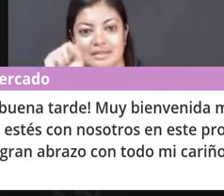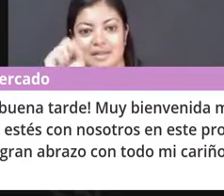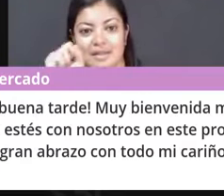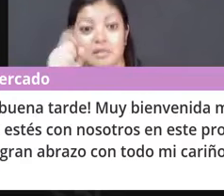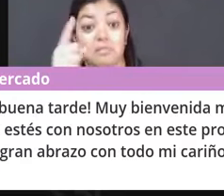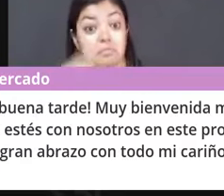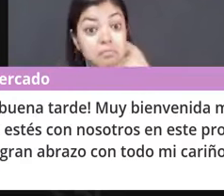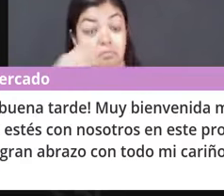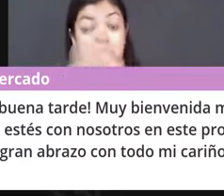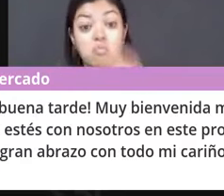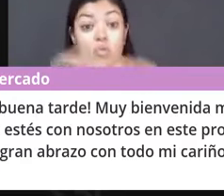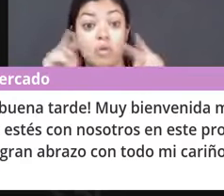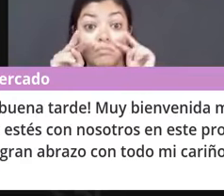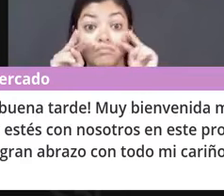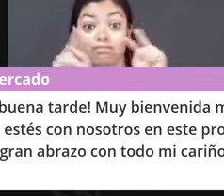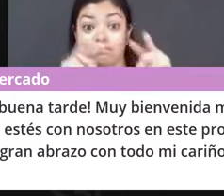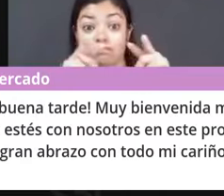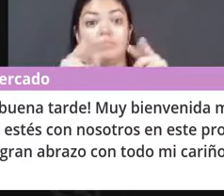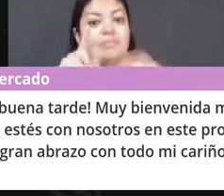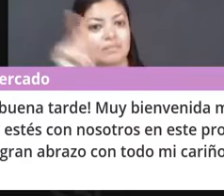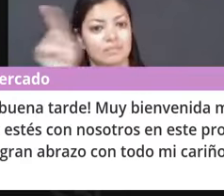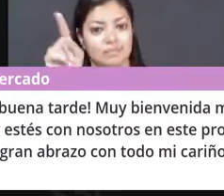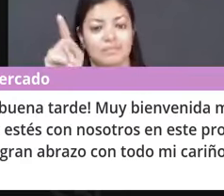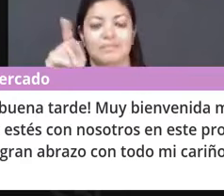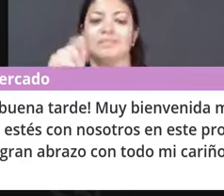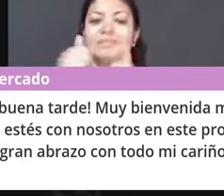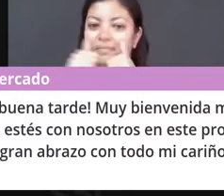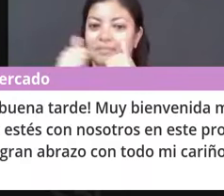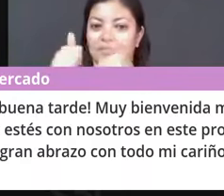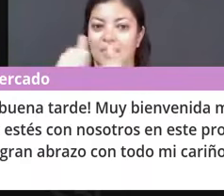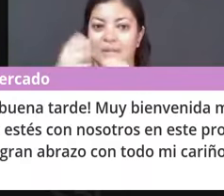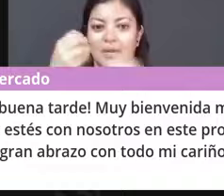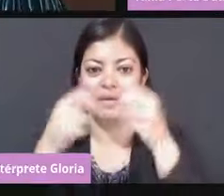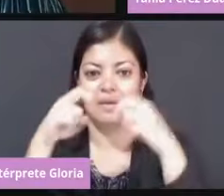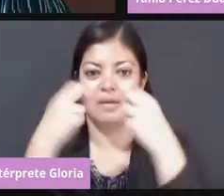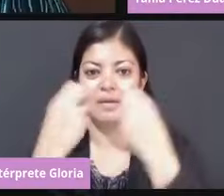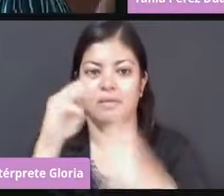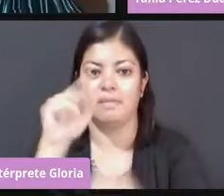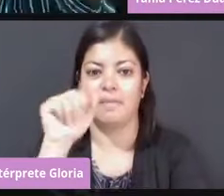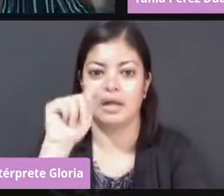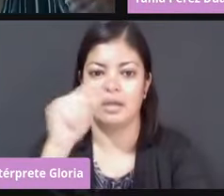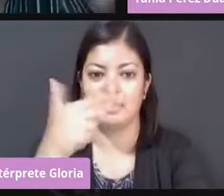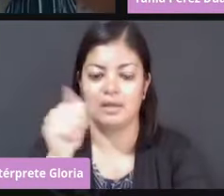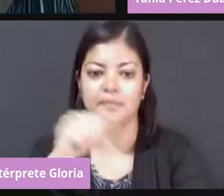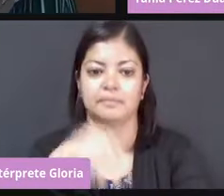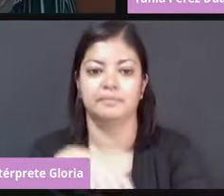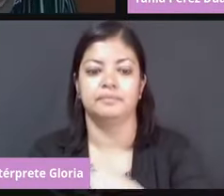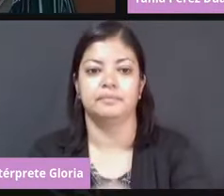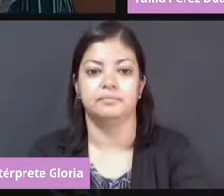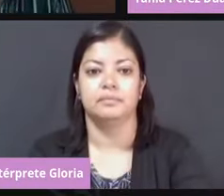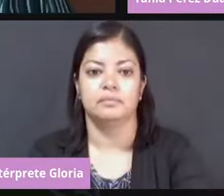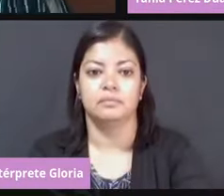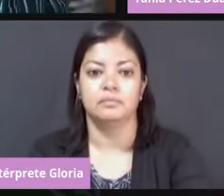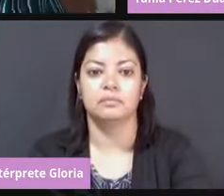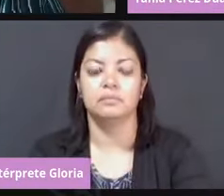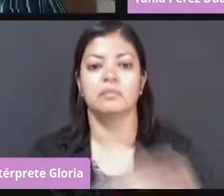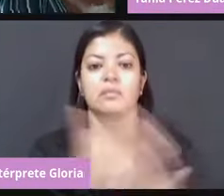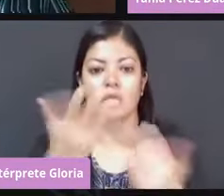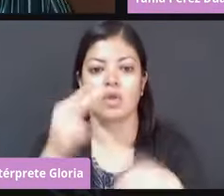pueda sintonizarla. Allá la estaremos escuchando a mi querida magistrada Marta Alicia Mercado Ramírez. Y bueno, doctora,